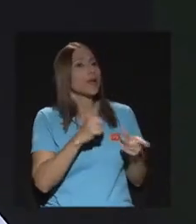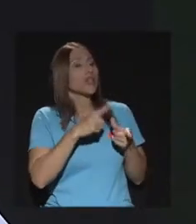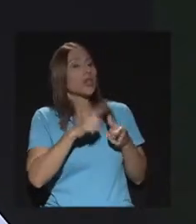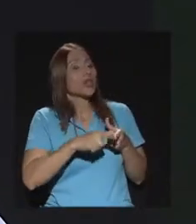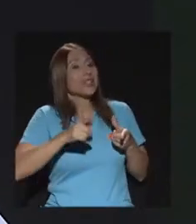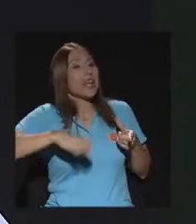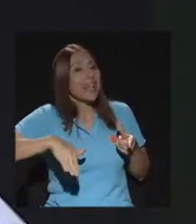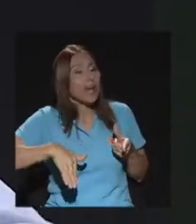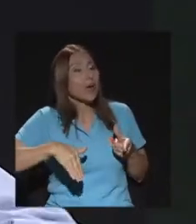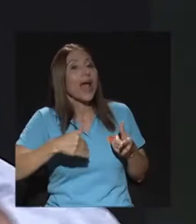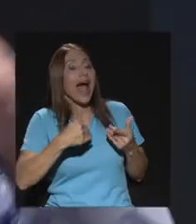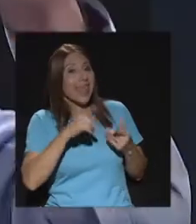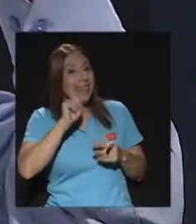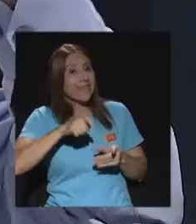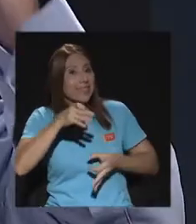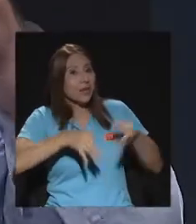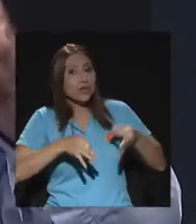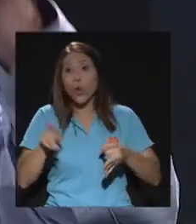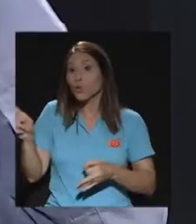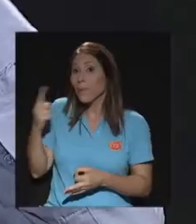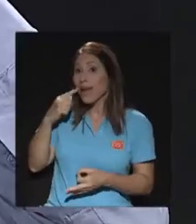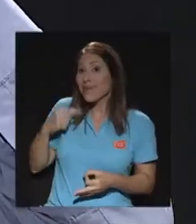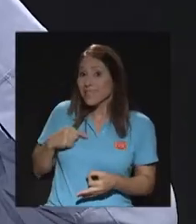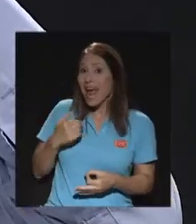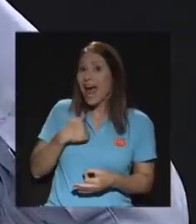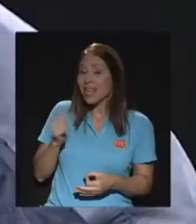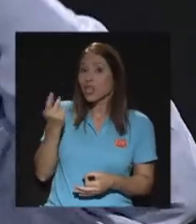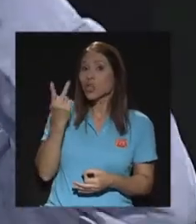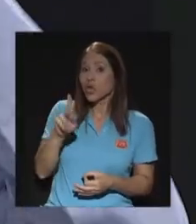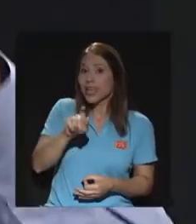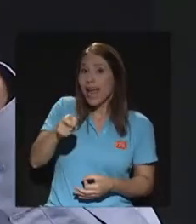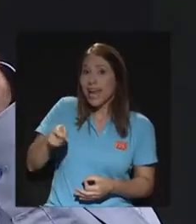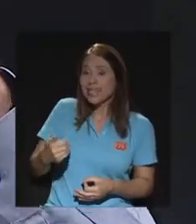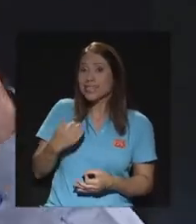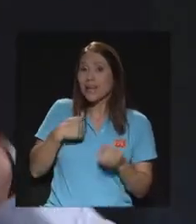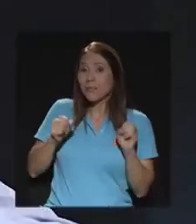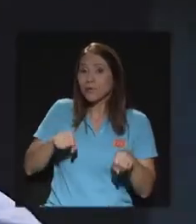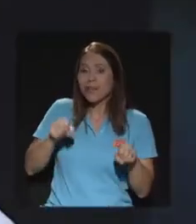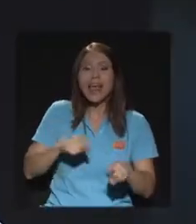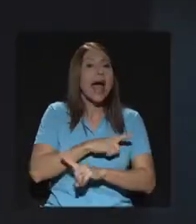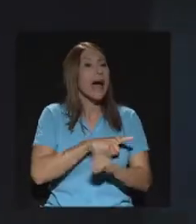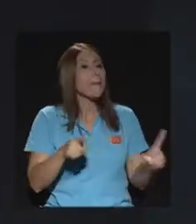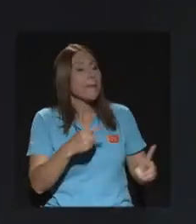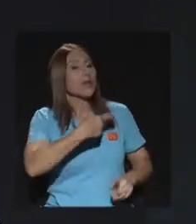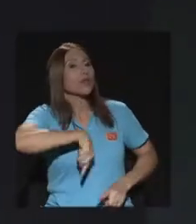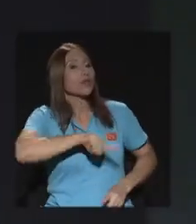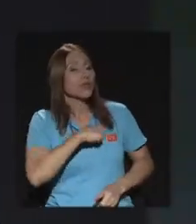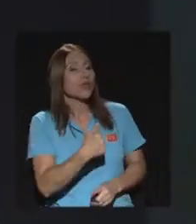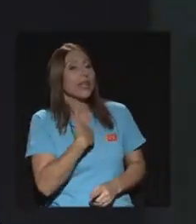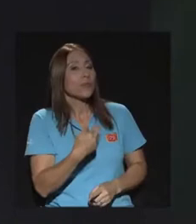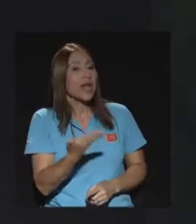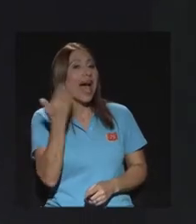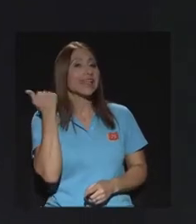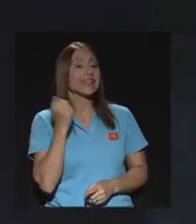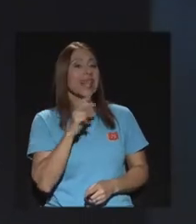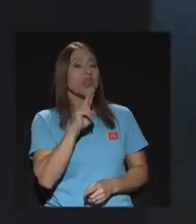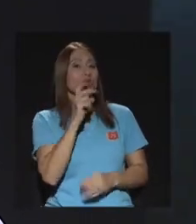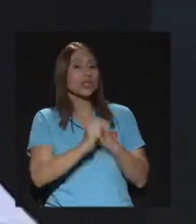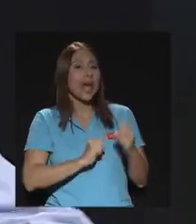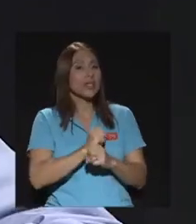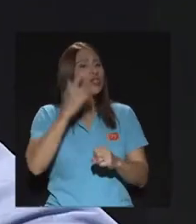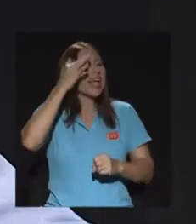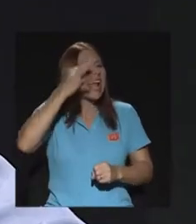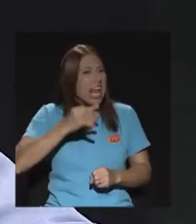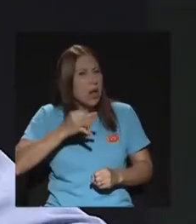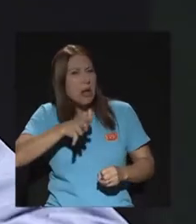hace año y medio, 12 canales tienen esa posibilidad. Pero hace 2 años, o sea, creo que en promedio tardaron 6 meses porque había